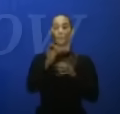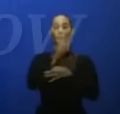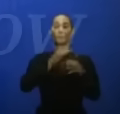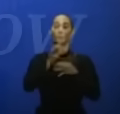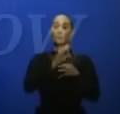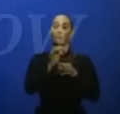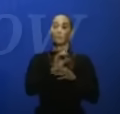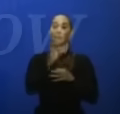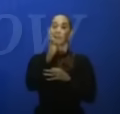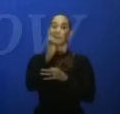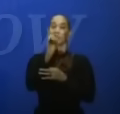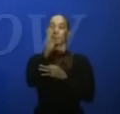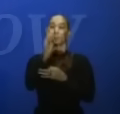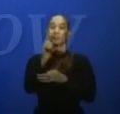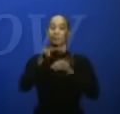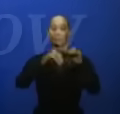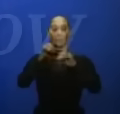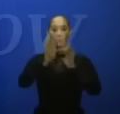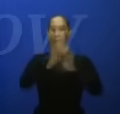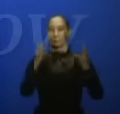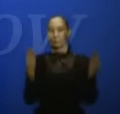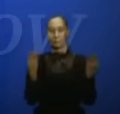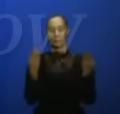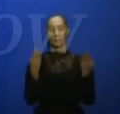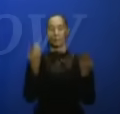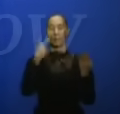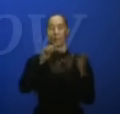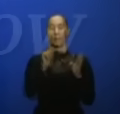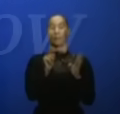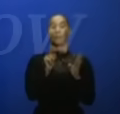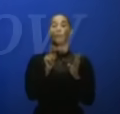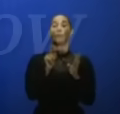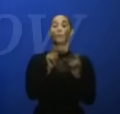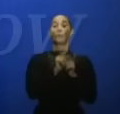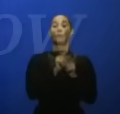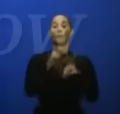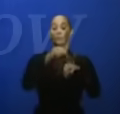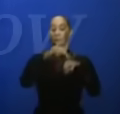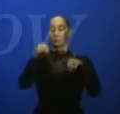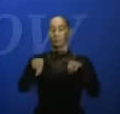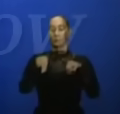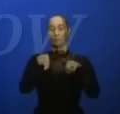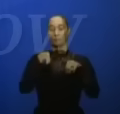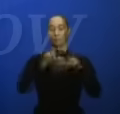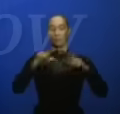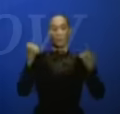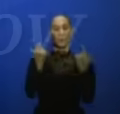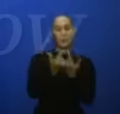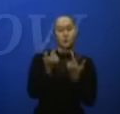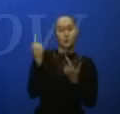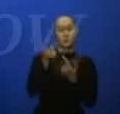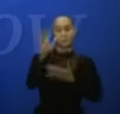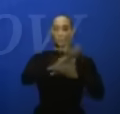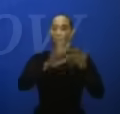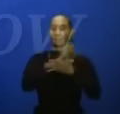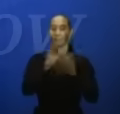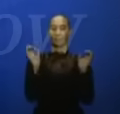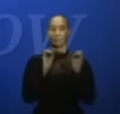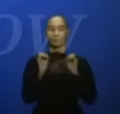Francisco de Macorís el 70% de los negocios estaban abiertos. Pero ni siquiera en Navarrete, que era un lugar donde siempre